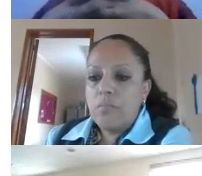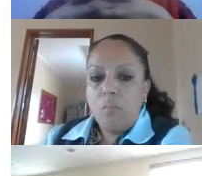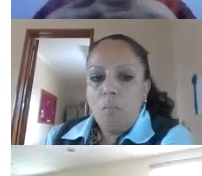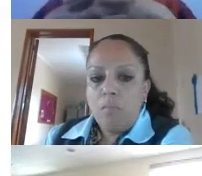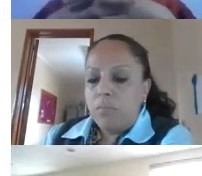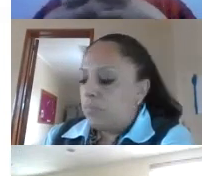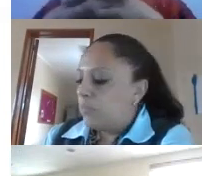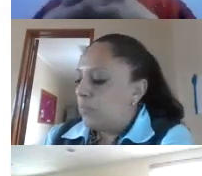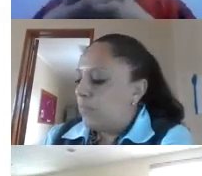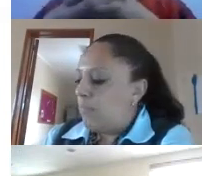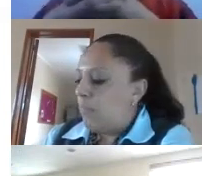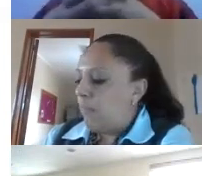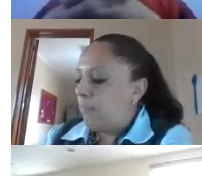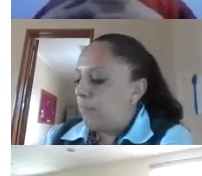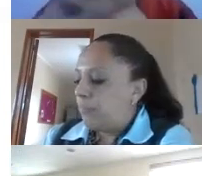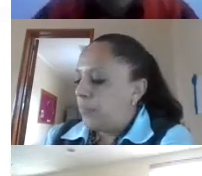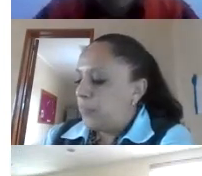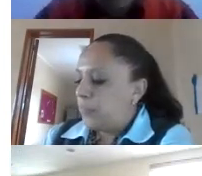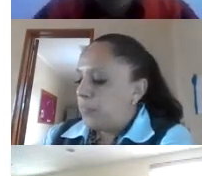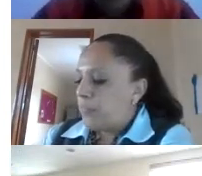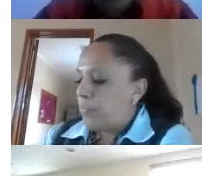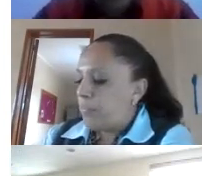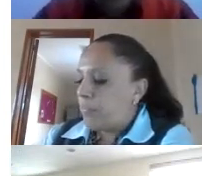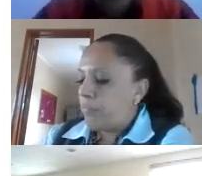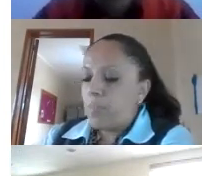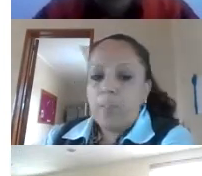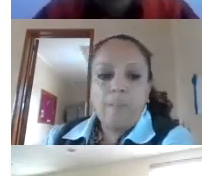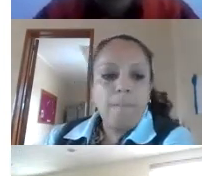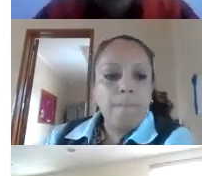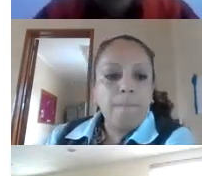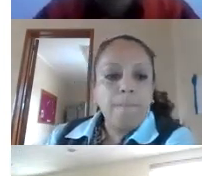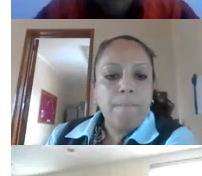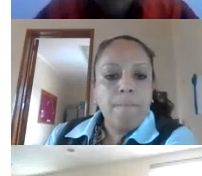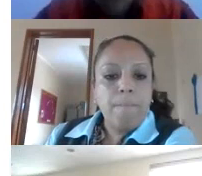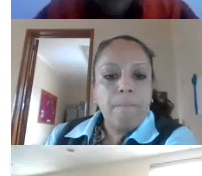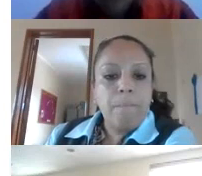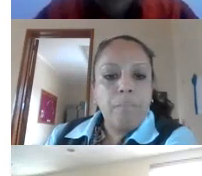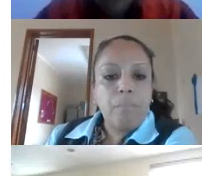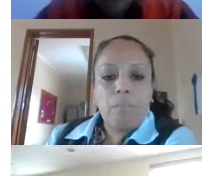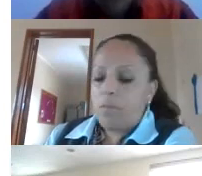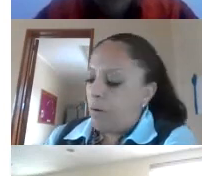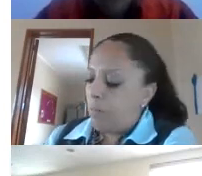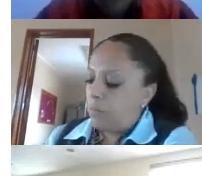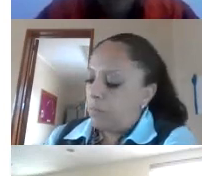¿Qué atendemos primero o cómo procederían ustedes como primeros respondientes ante una situación así?